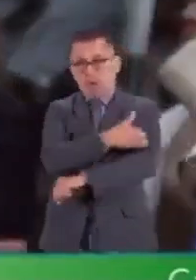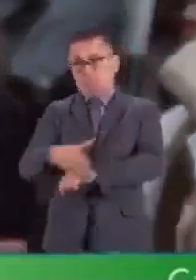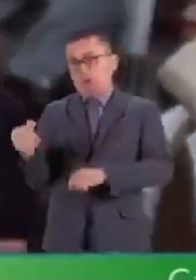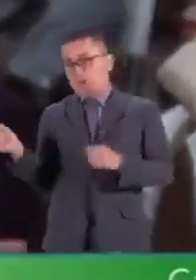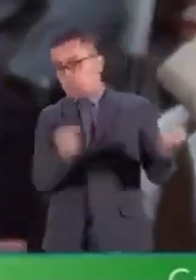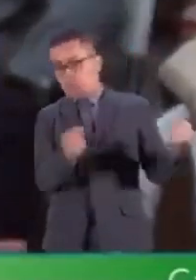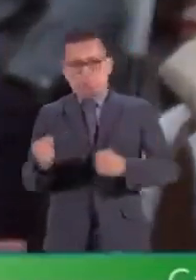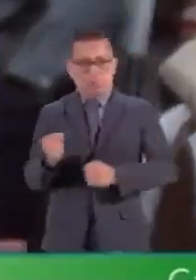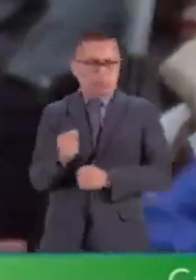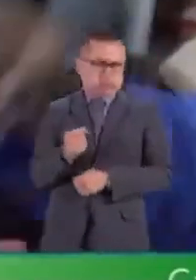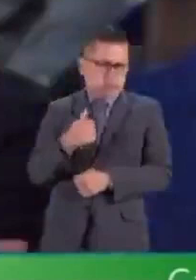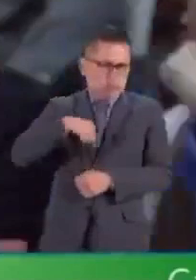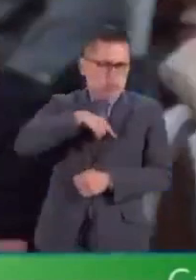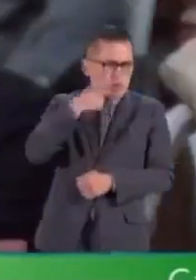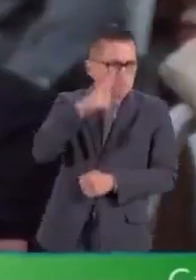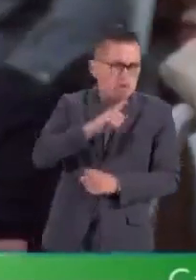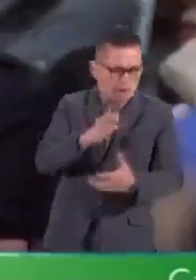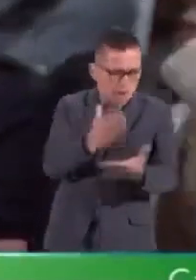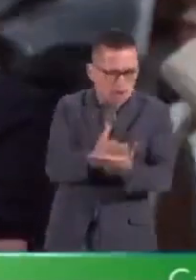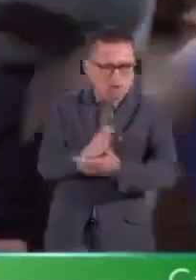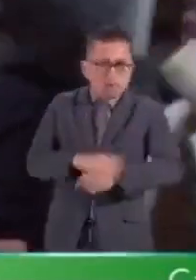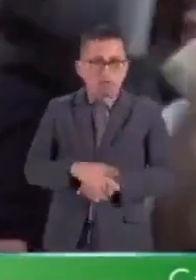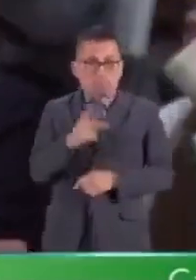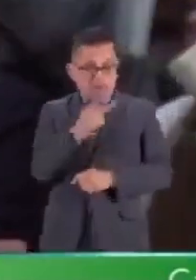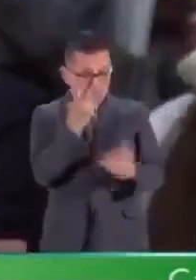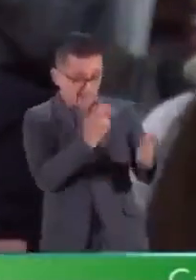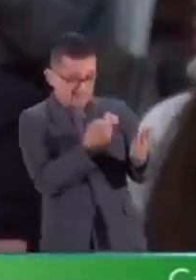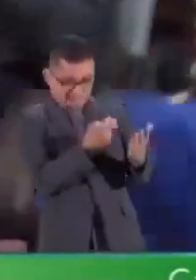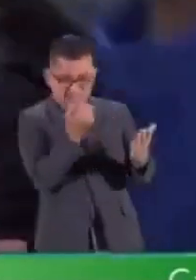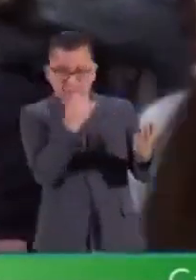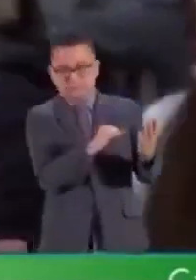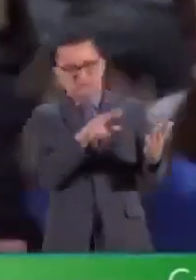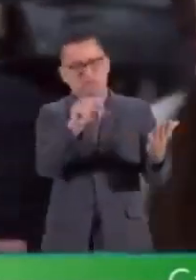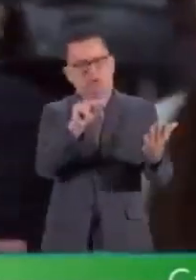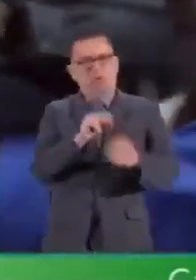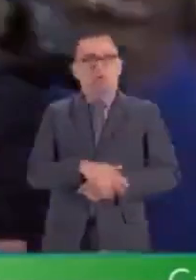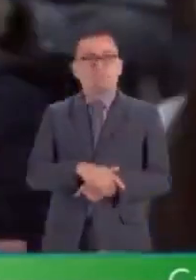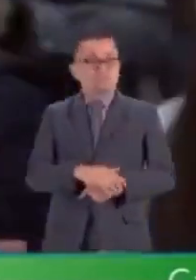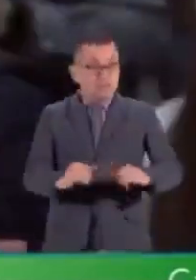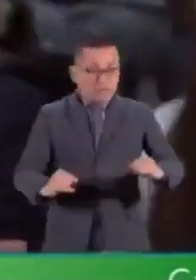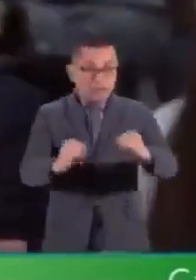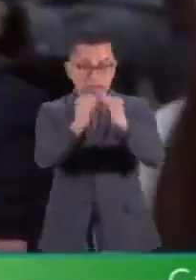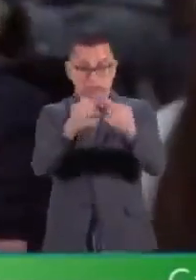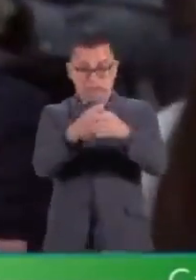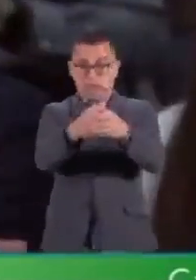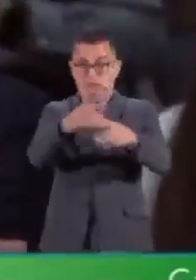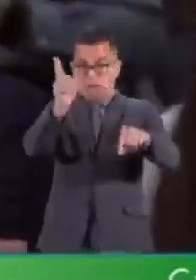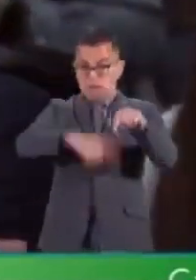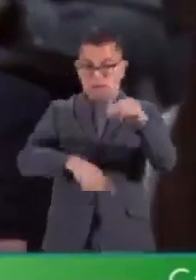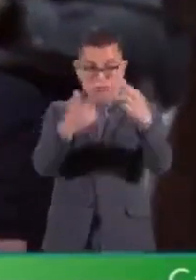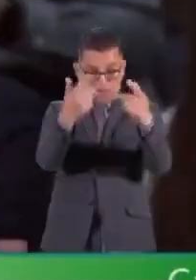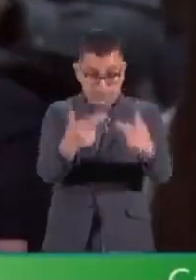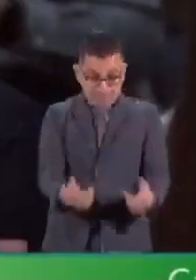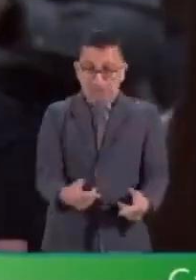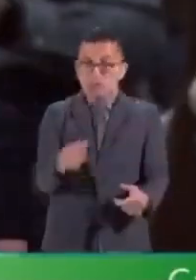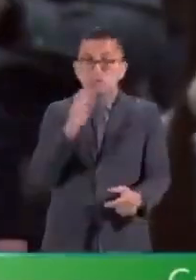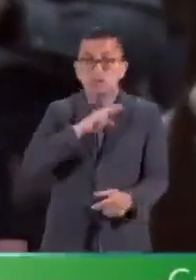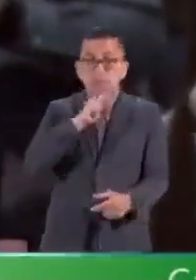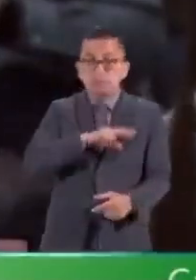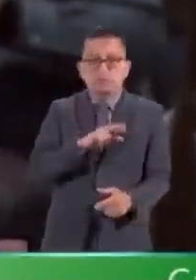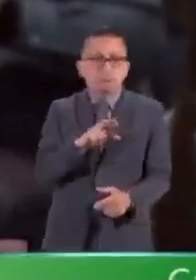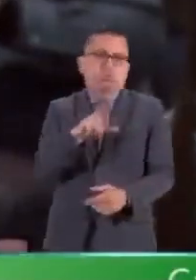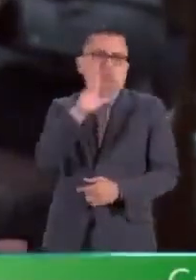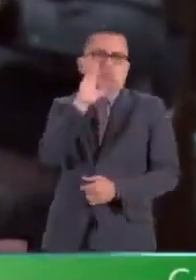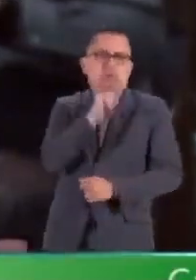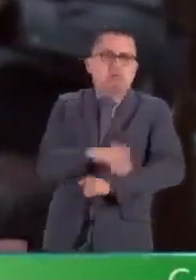no es el camino. Las instituciones no se demuelen de un día para otro, y esa mayoría